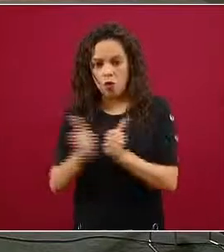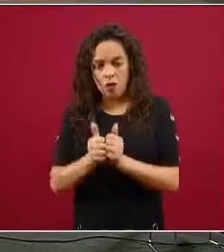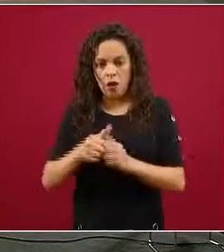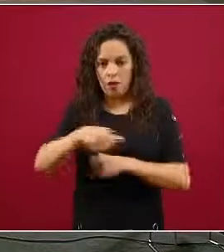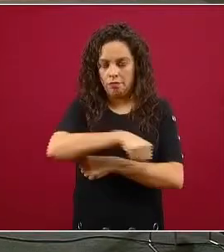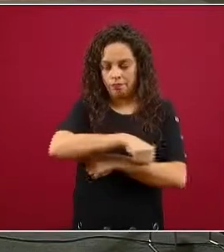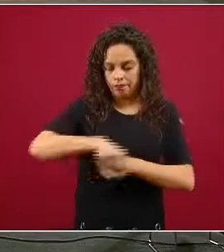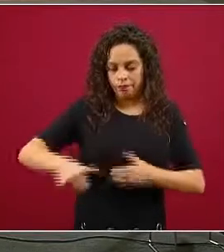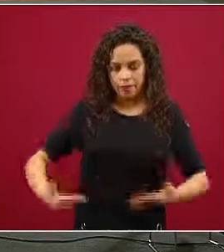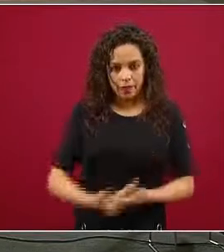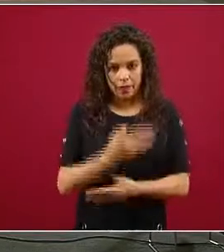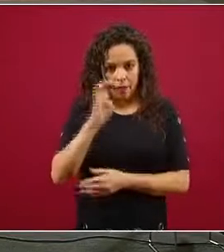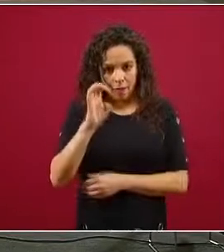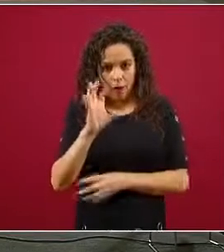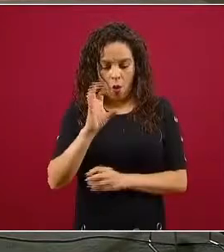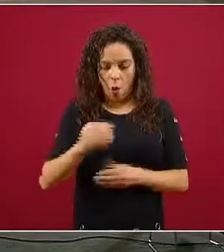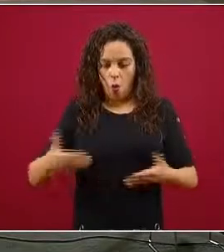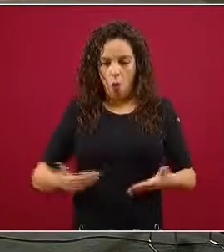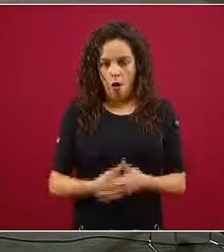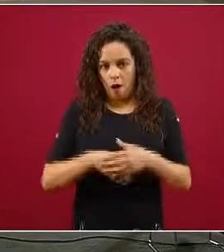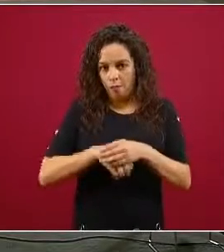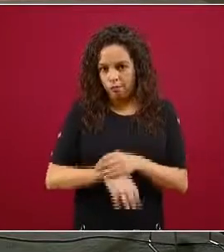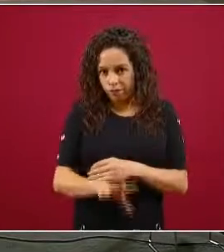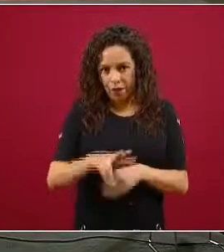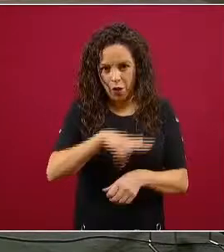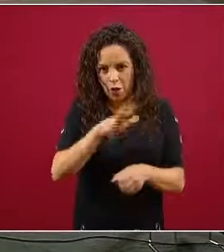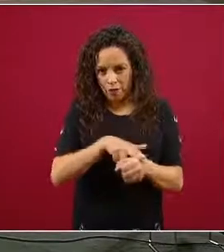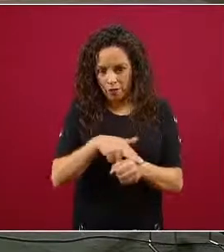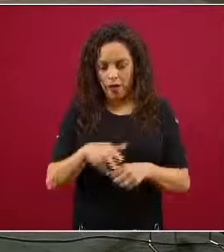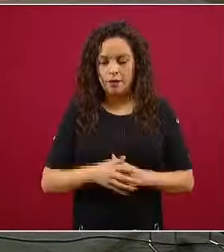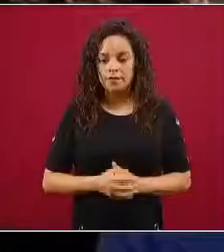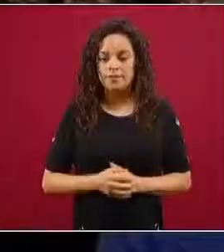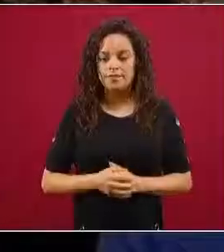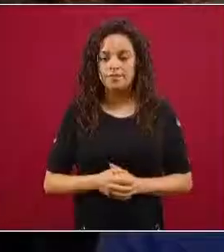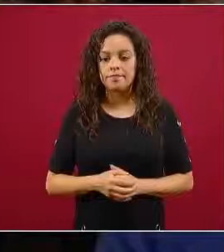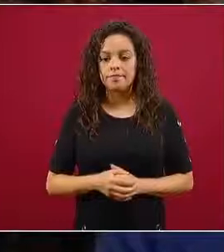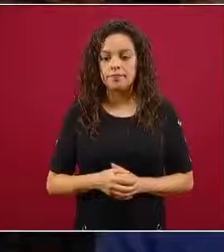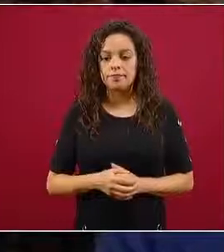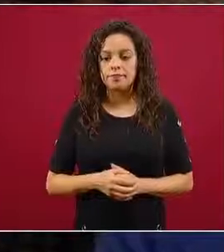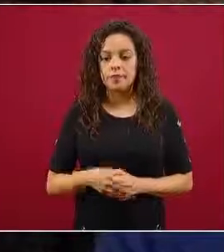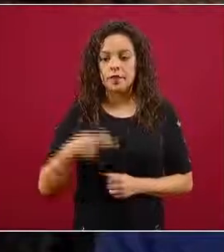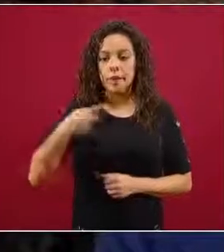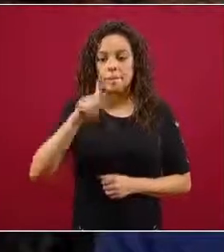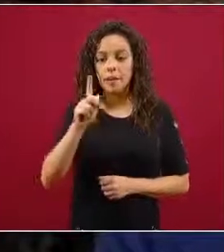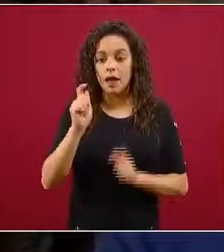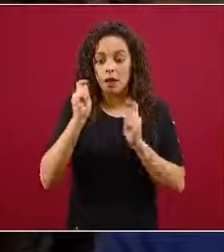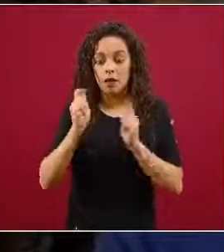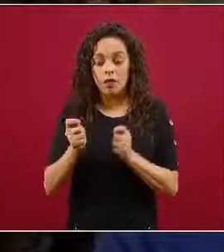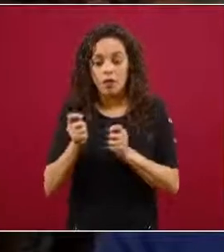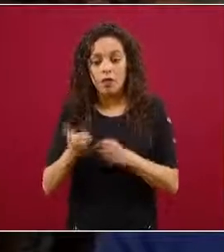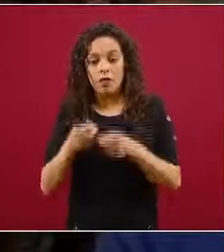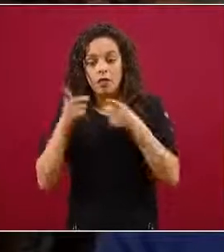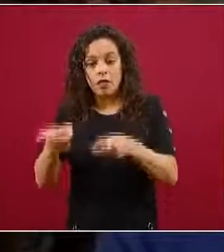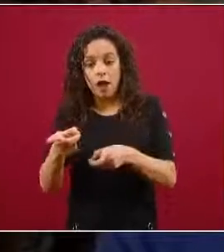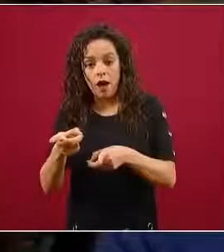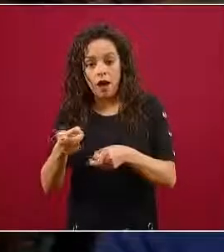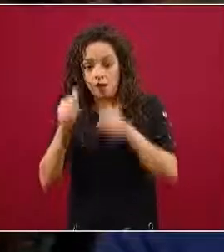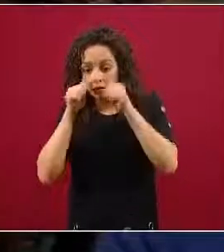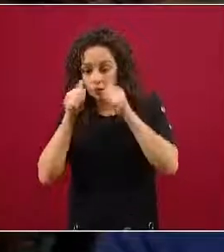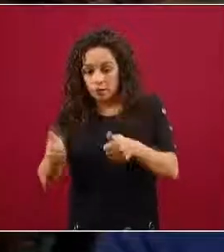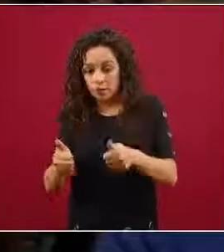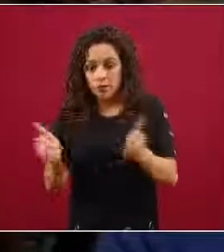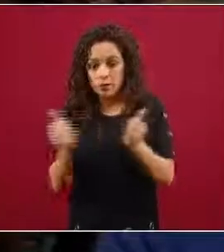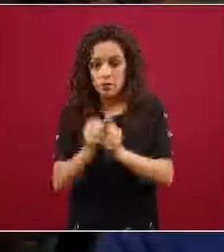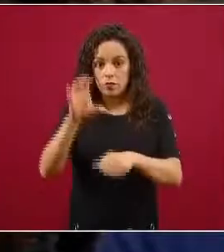que las consultas en el embarazo no. Entonces queríamos saber si esto es